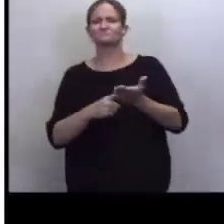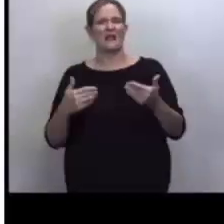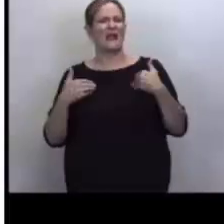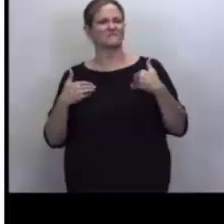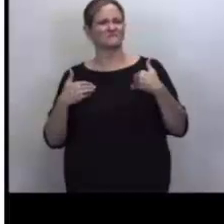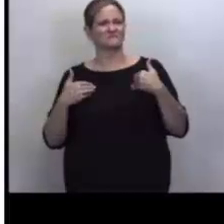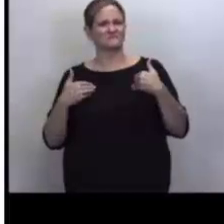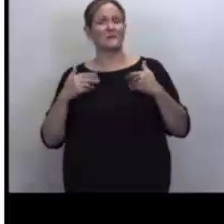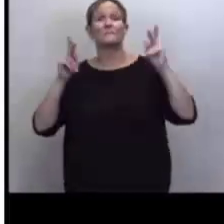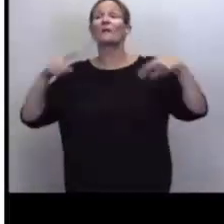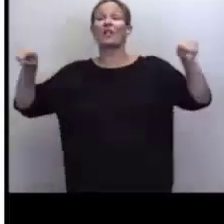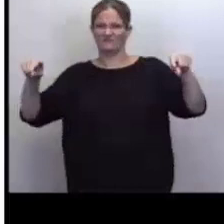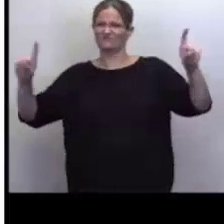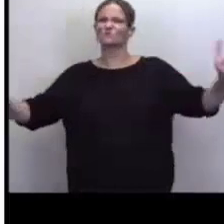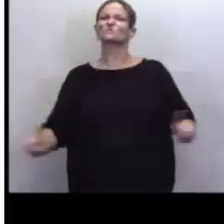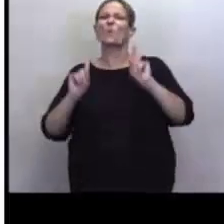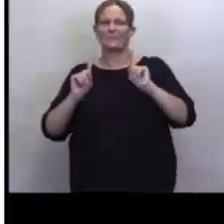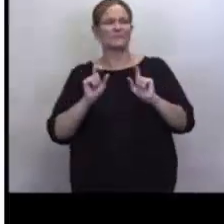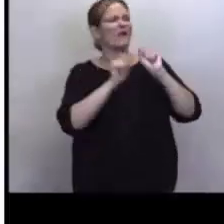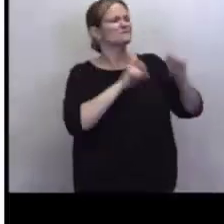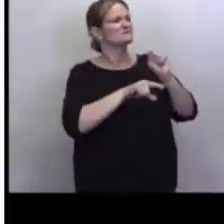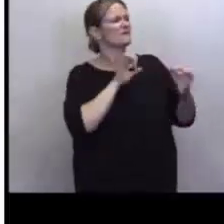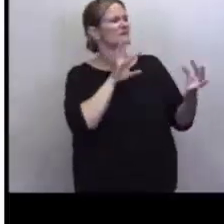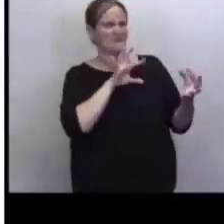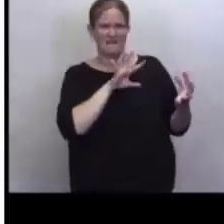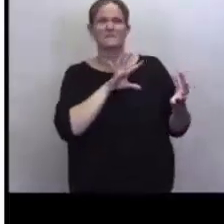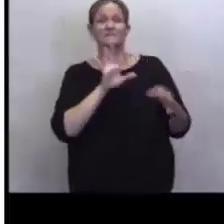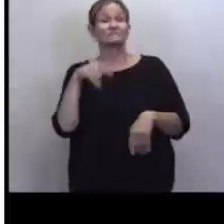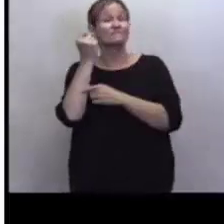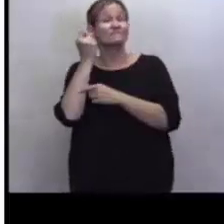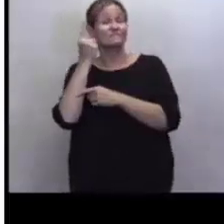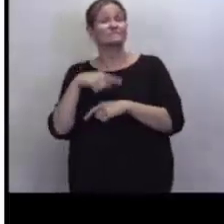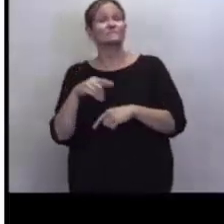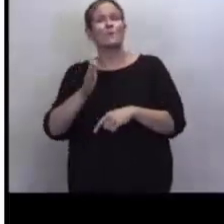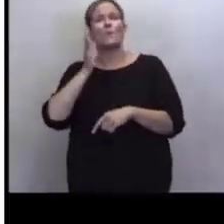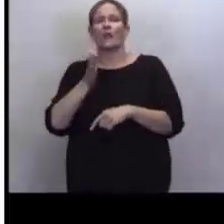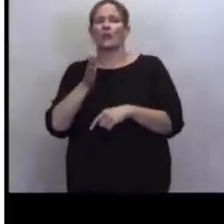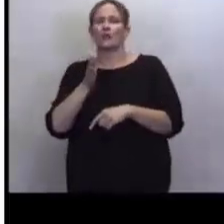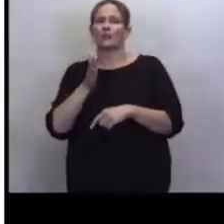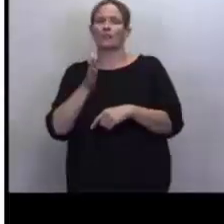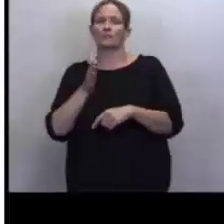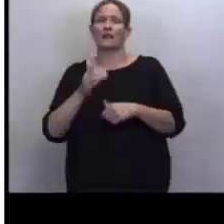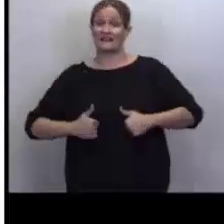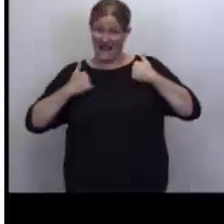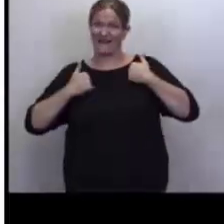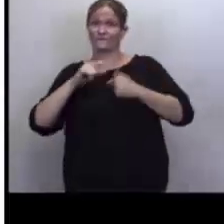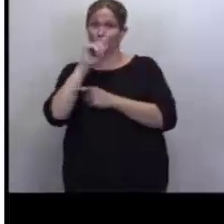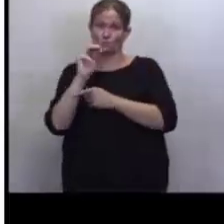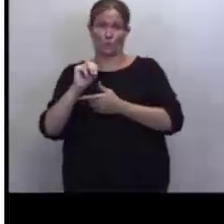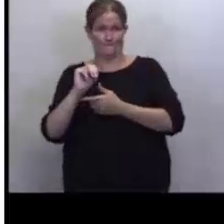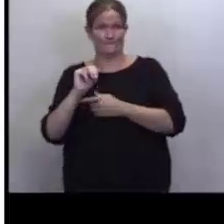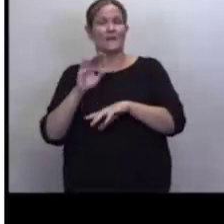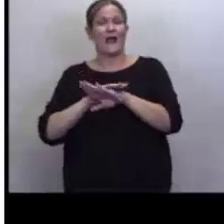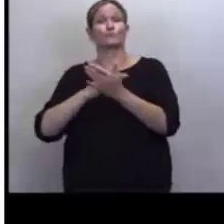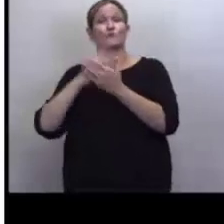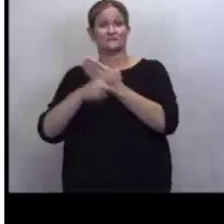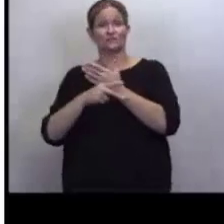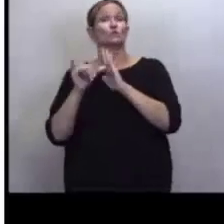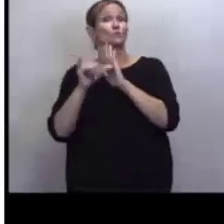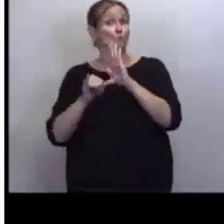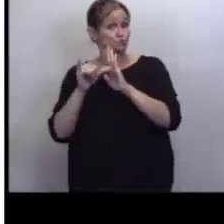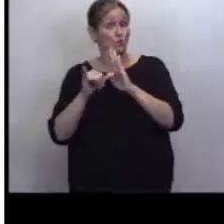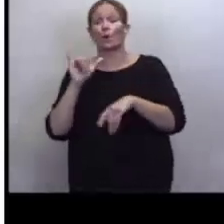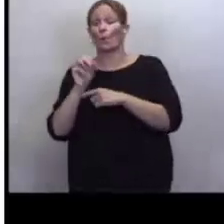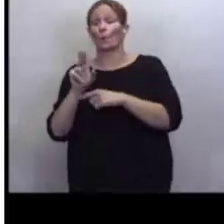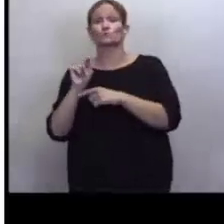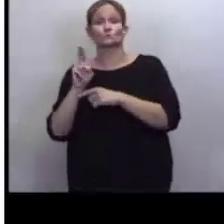Tendremos audiencias virtuales y presenciales en las que los individuos podrán hacer sus comentarios orales. Ambas audiencias